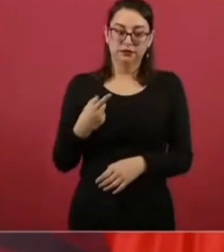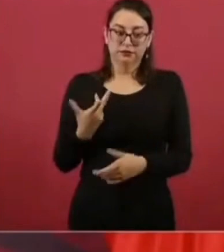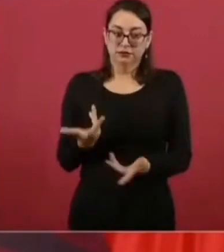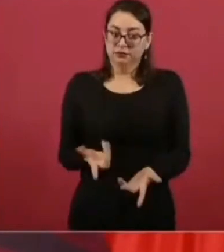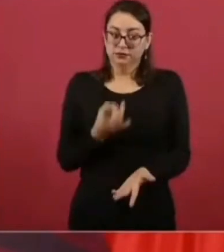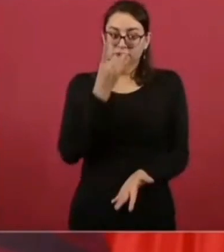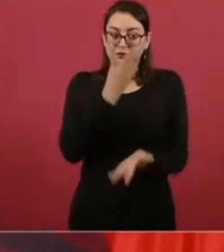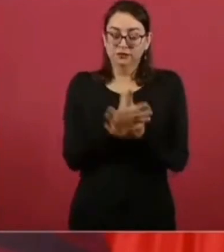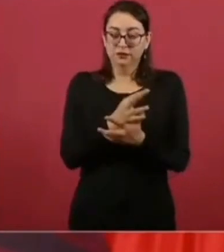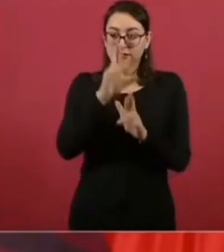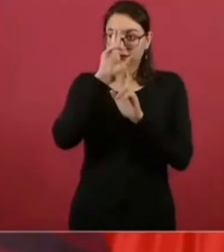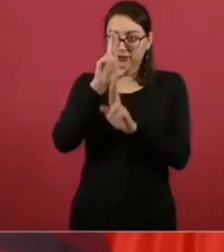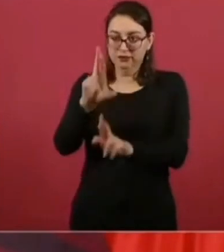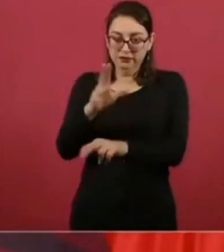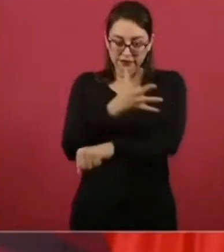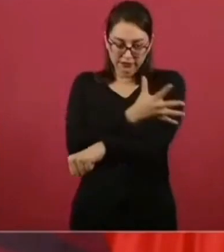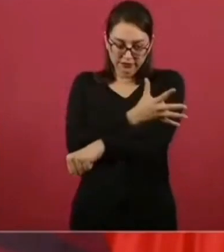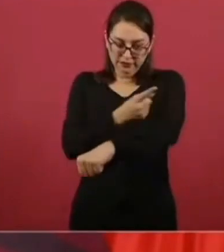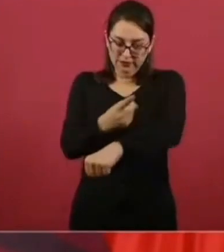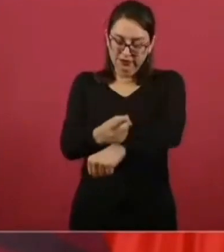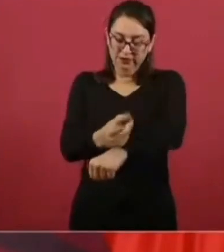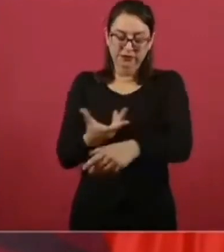Respeto.